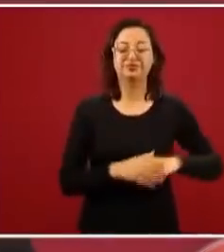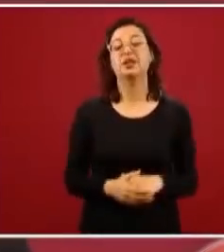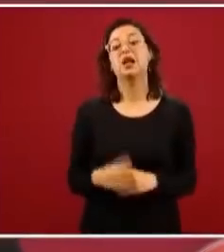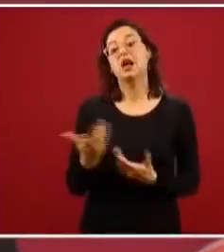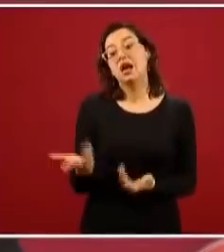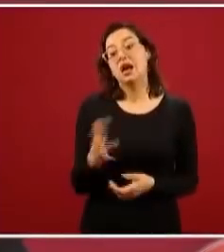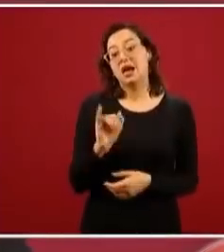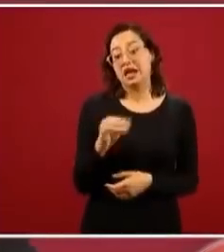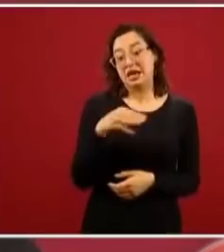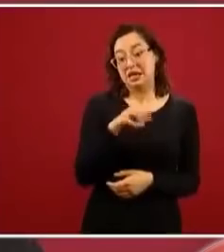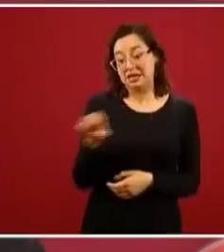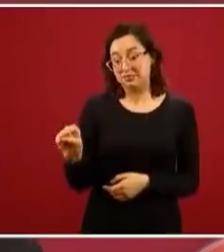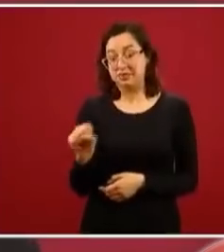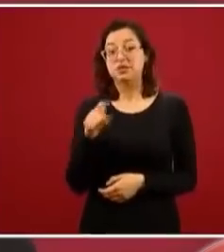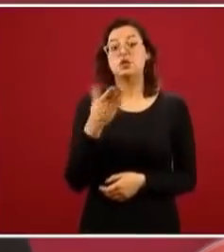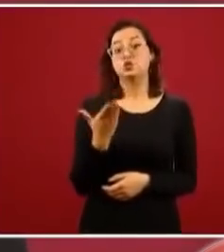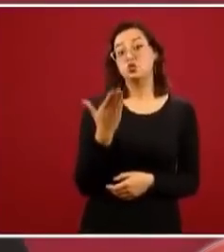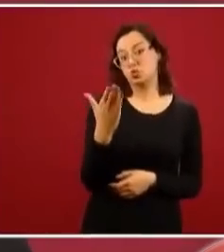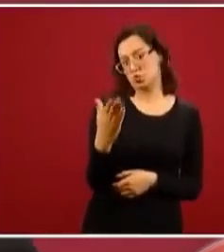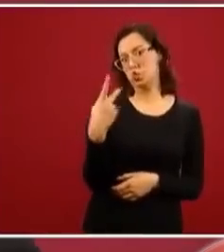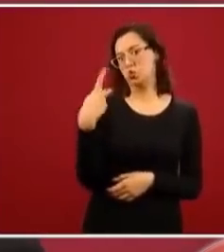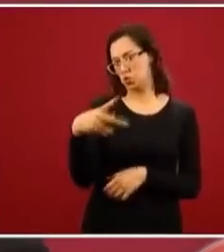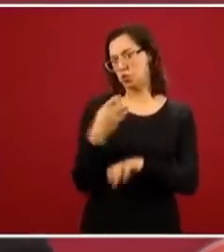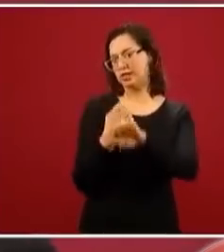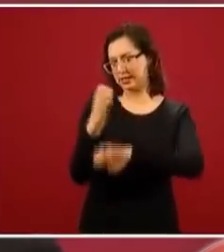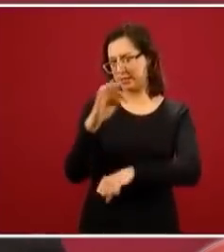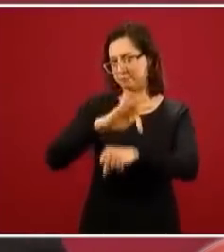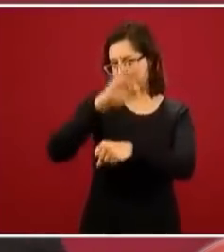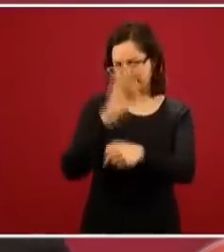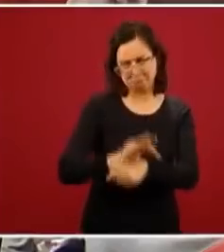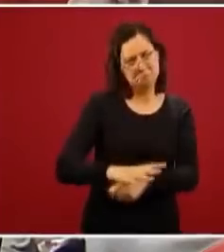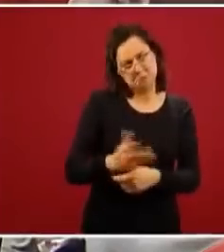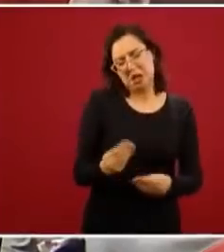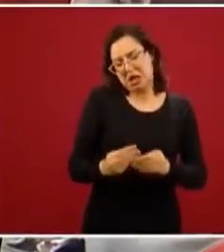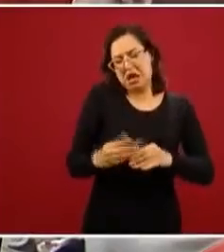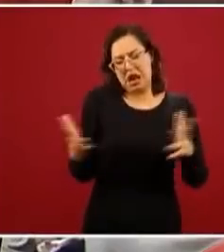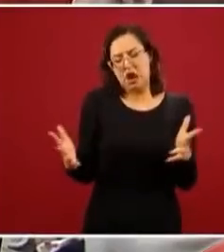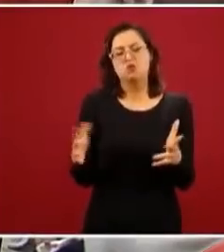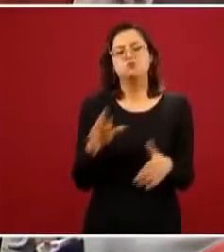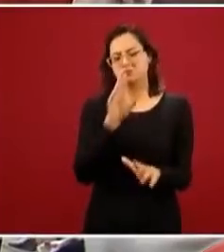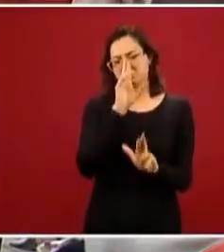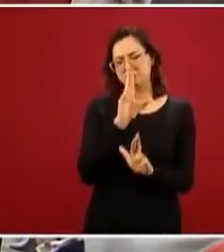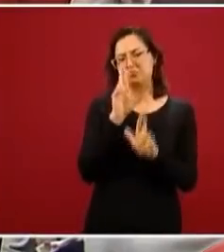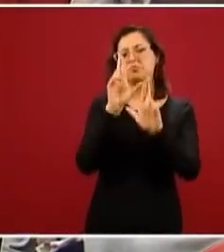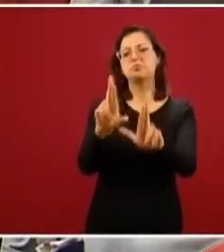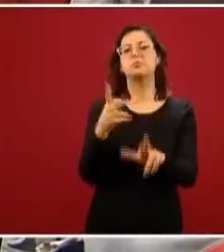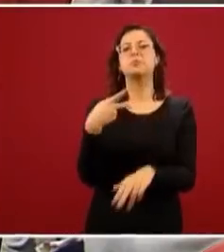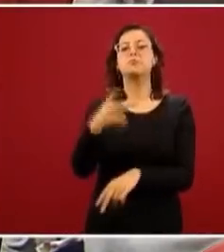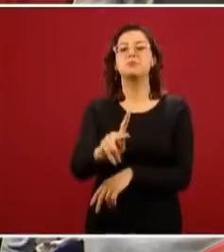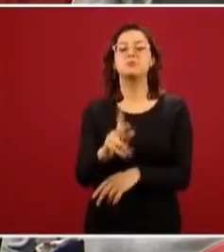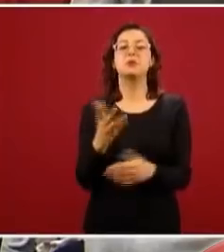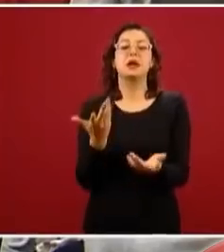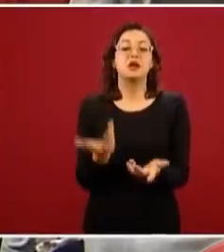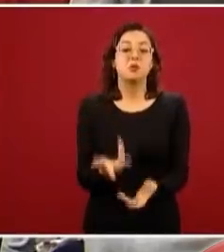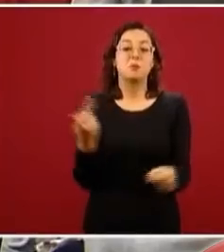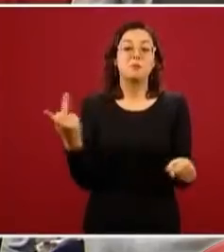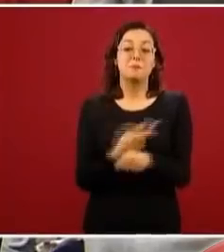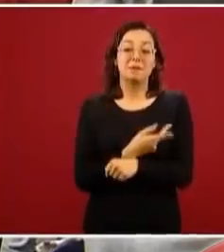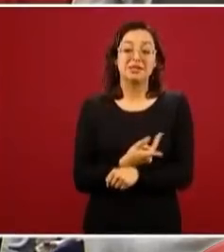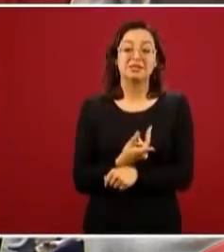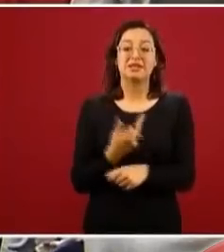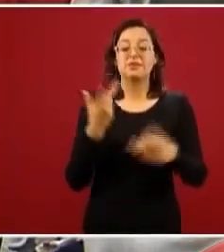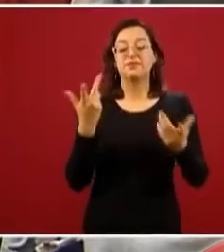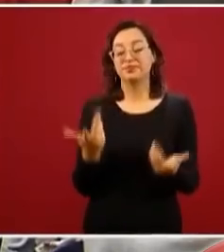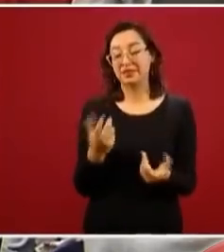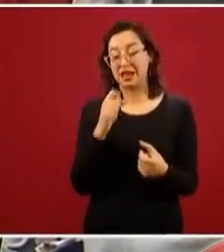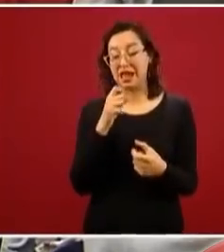usted defienda a su Estado, hay retos sobre la cambio generacional que hay en el personal. Hubo